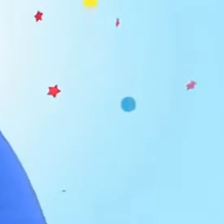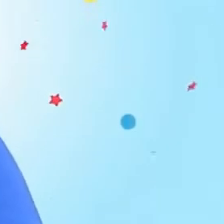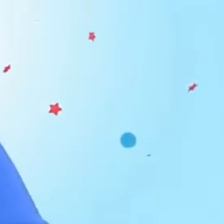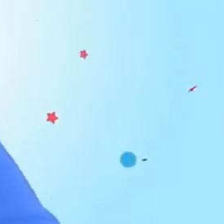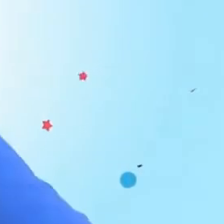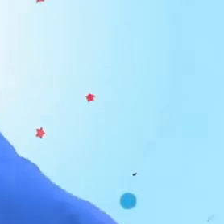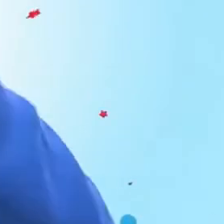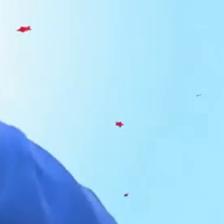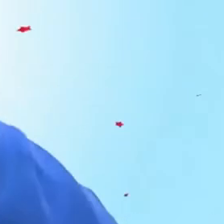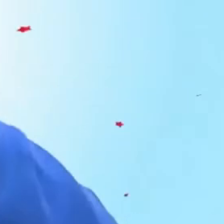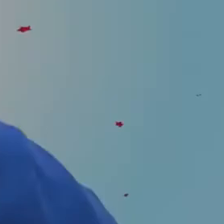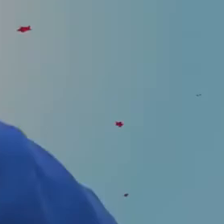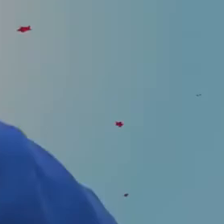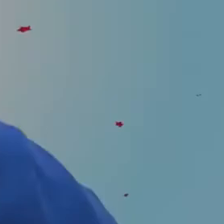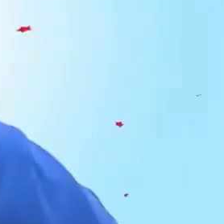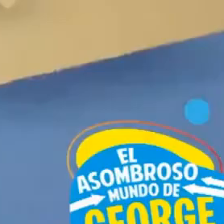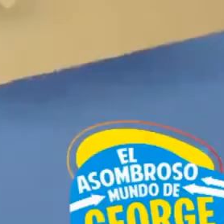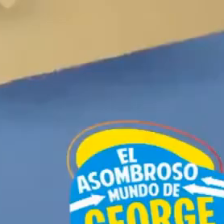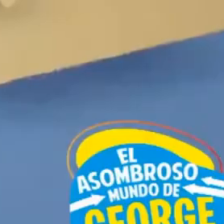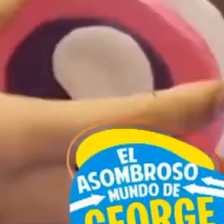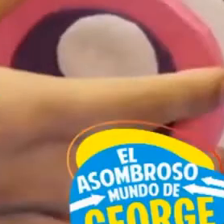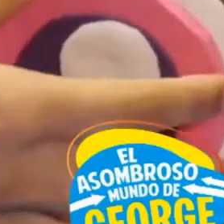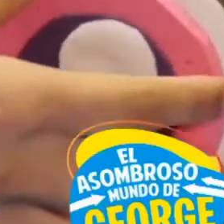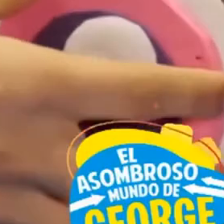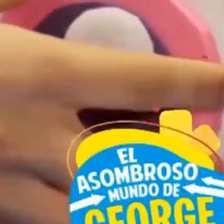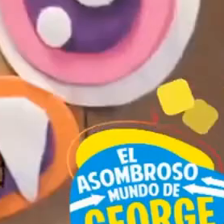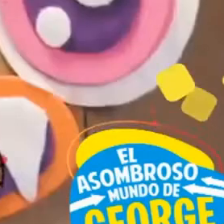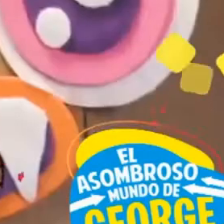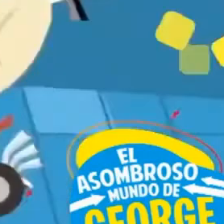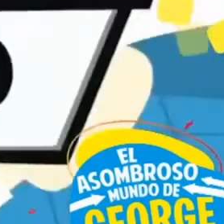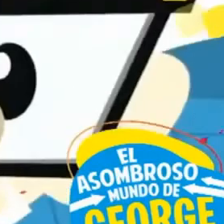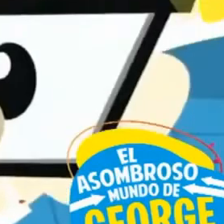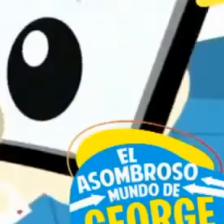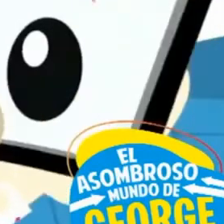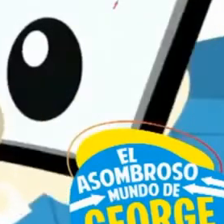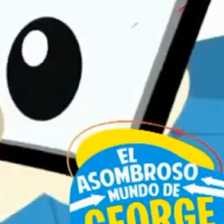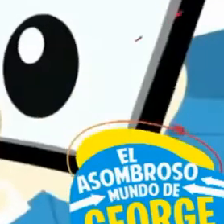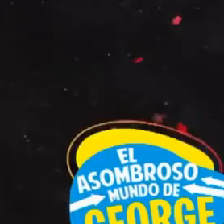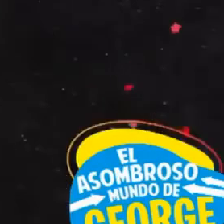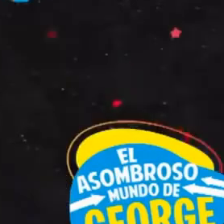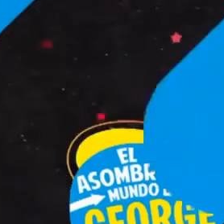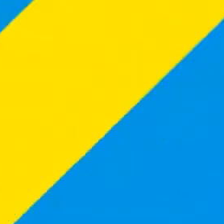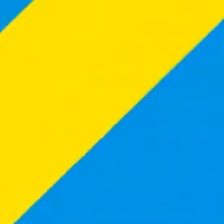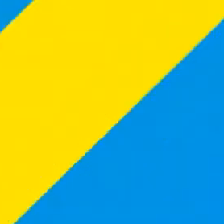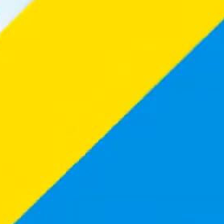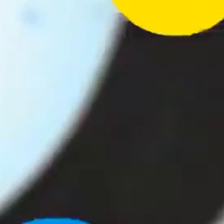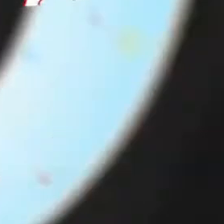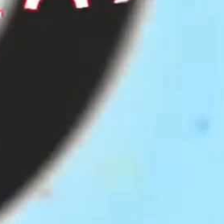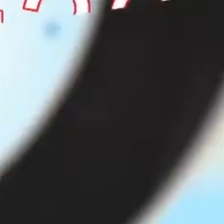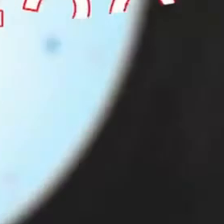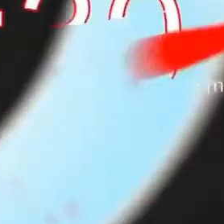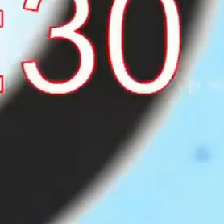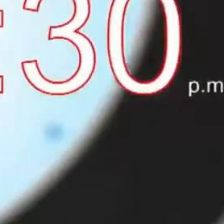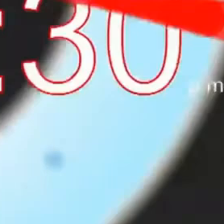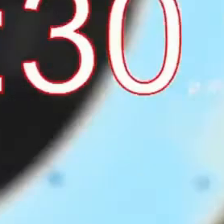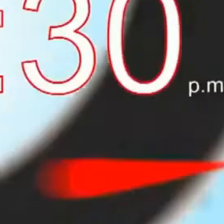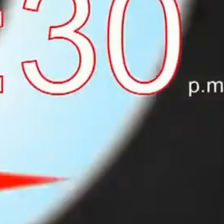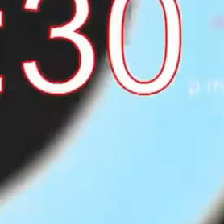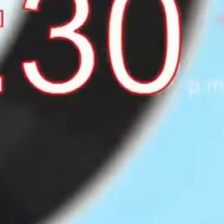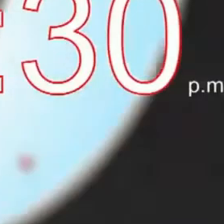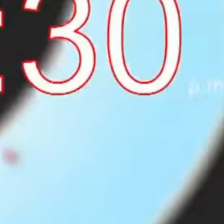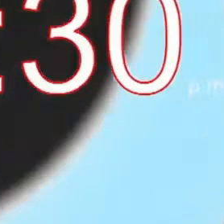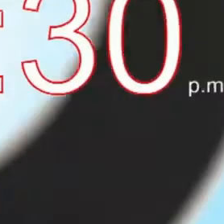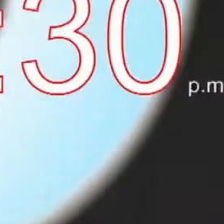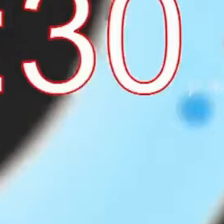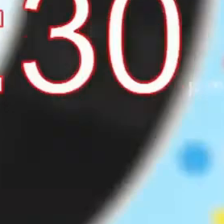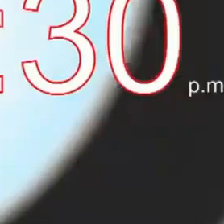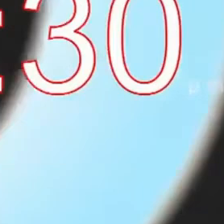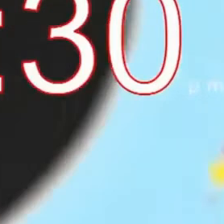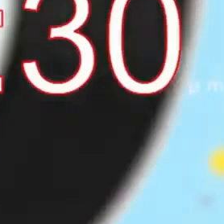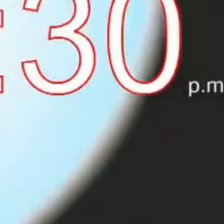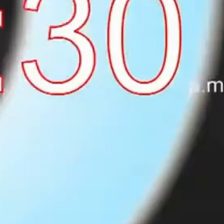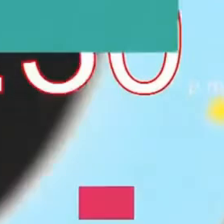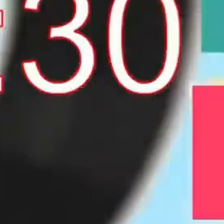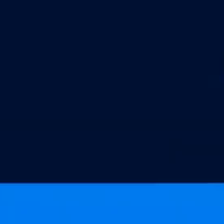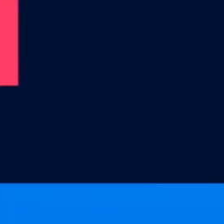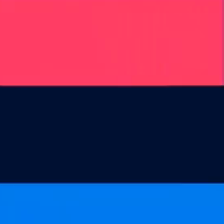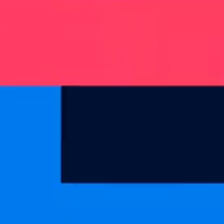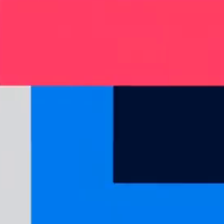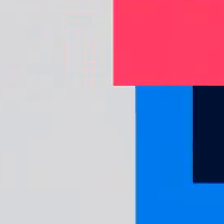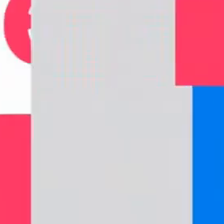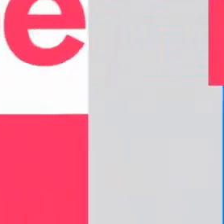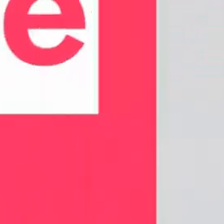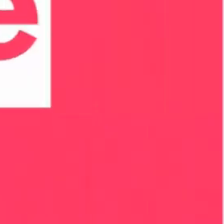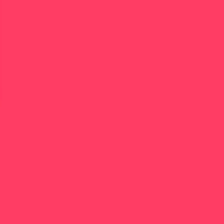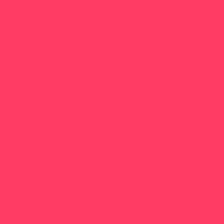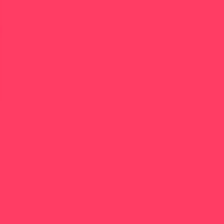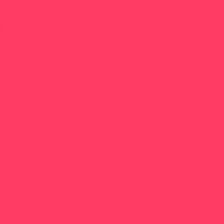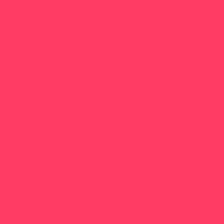¡Mucha magia! Entretenimiento para todos los niños y niñas del Perú. De lunes a viernes a las 4:30 de la